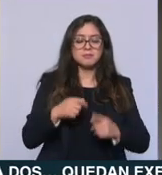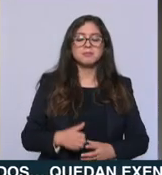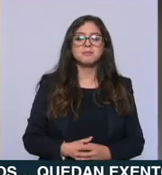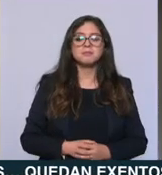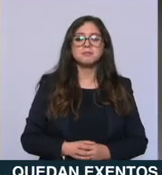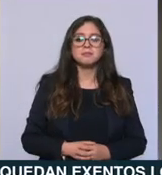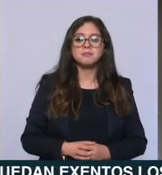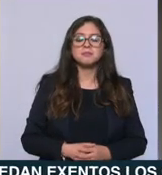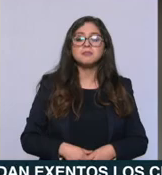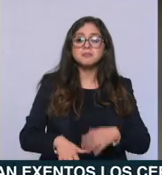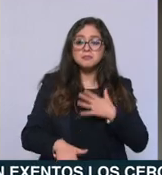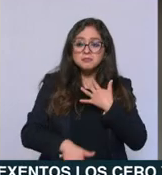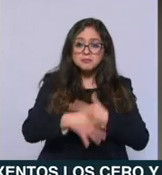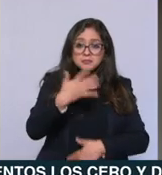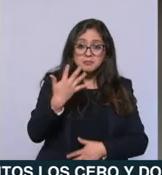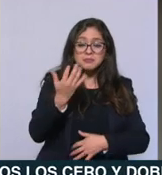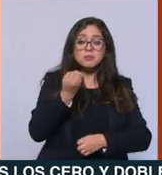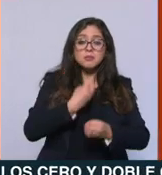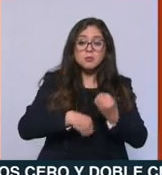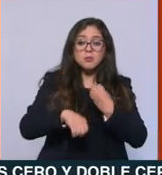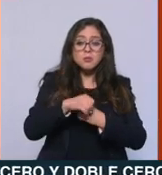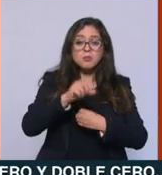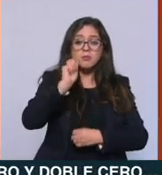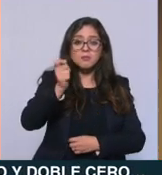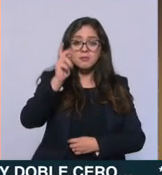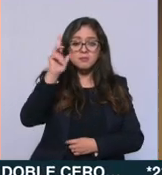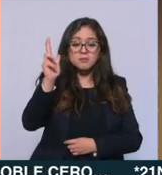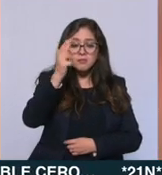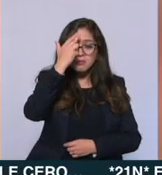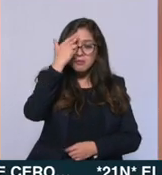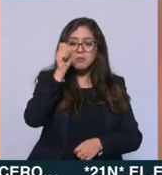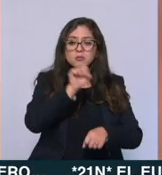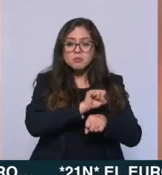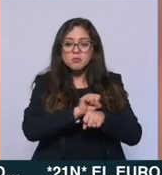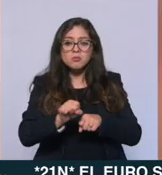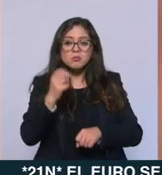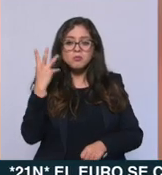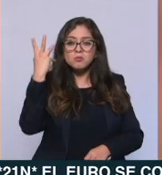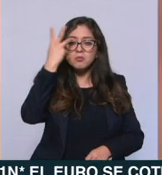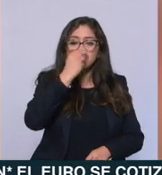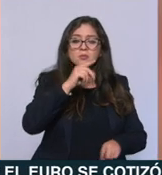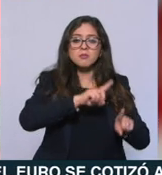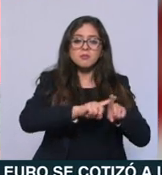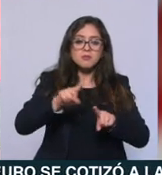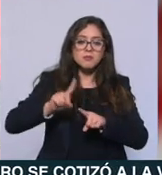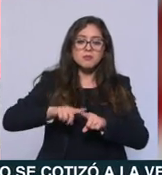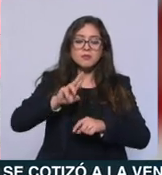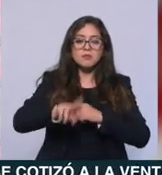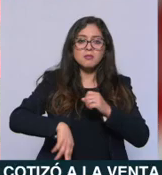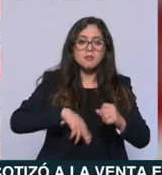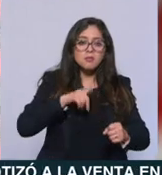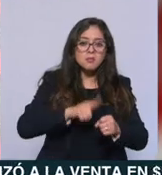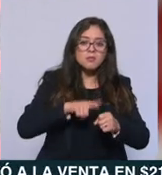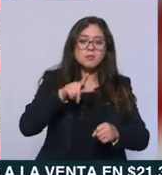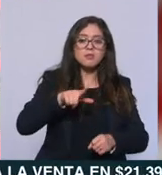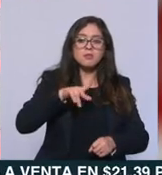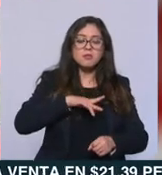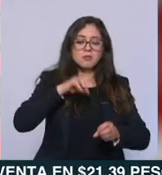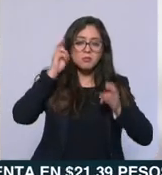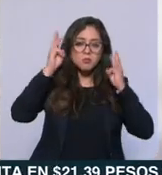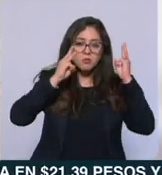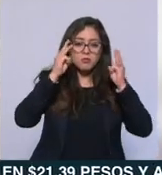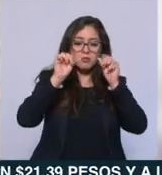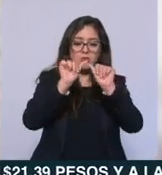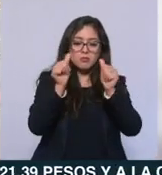15 obras que representan y hacen una reverencia a la sencillez, belleza y exuberancia de la naturaleza están en el Museo de Arte